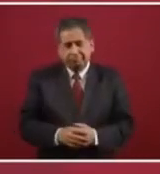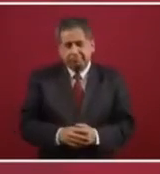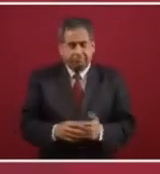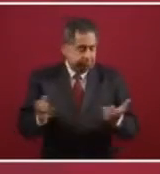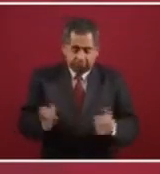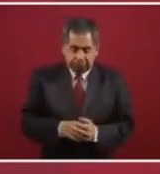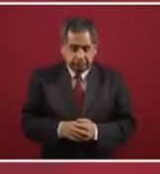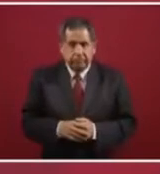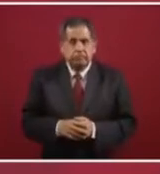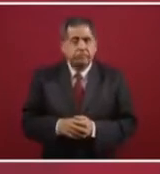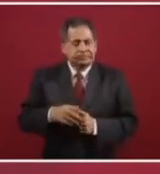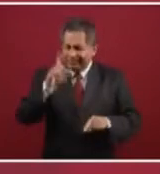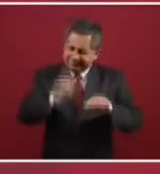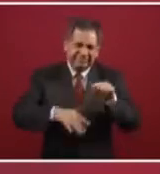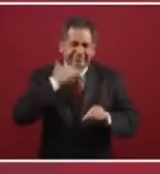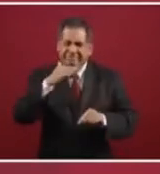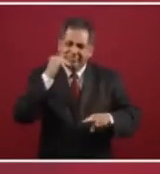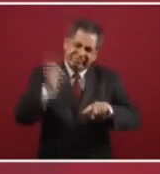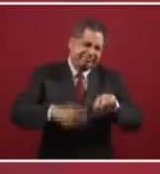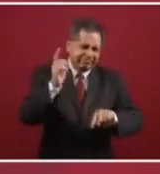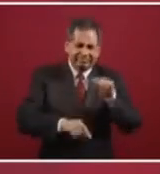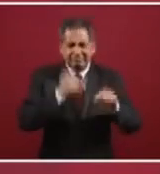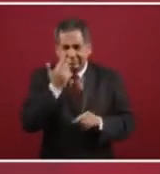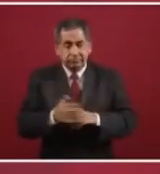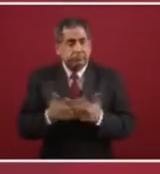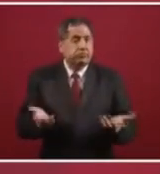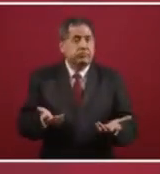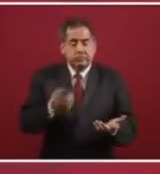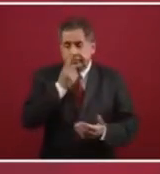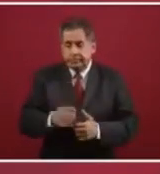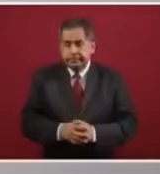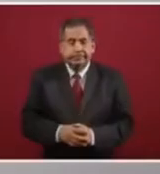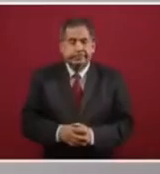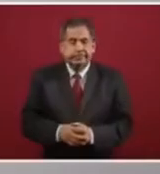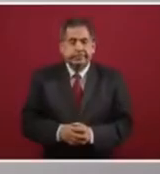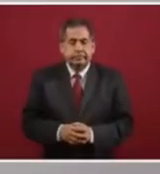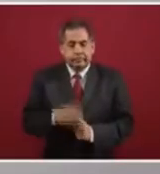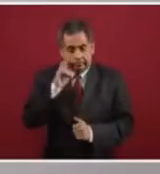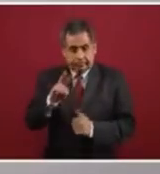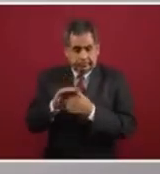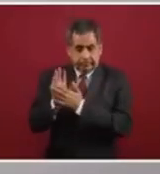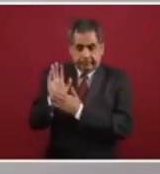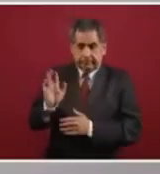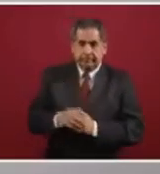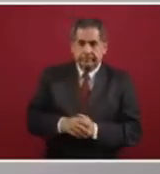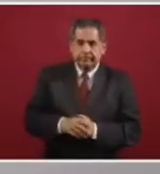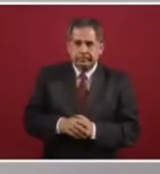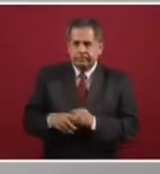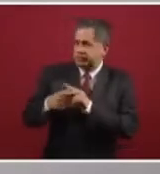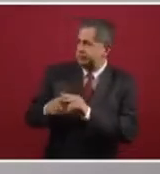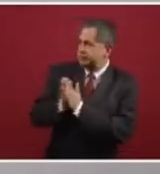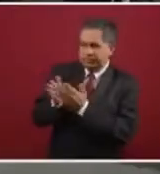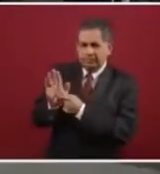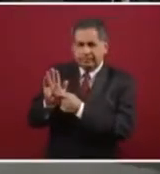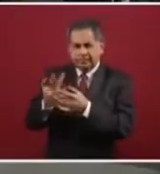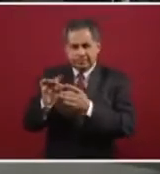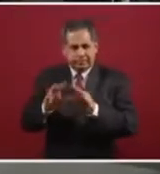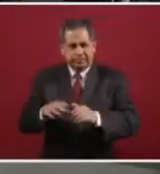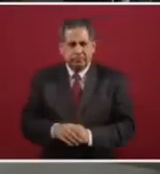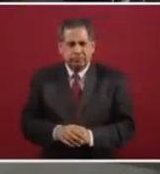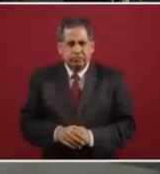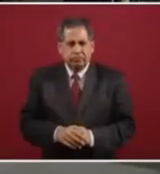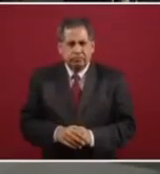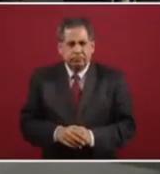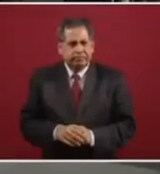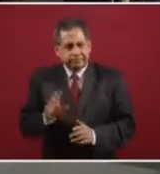Estamos buscando acabar con la corrupción. Nada más les digo, miren cómo empieza. No, les